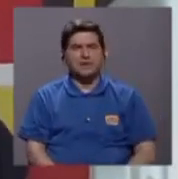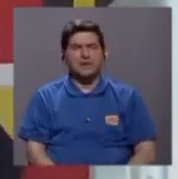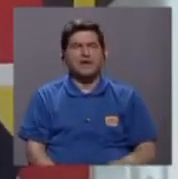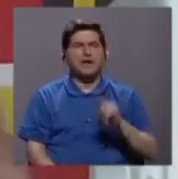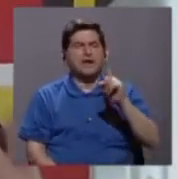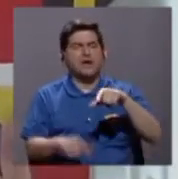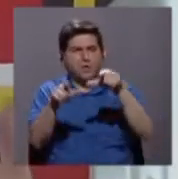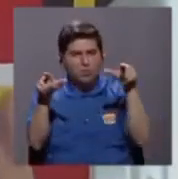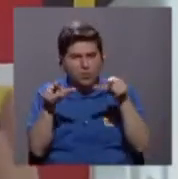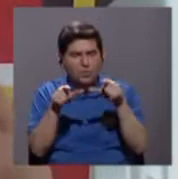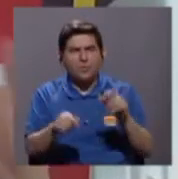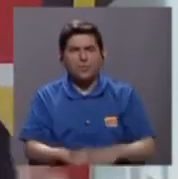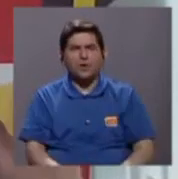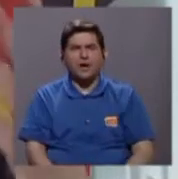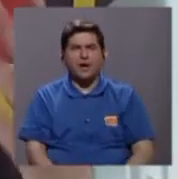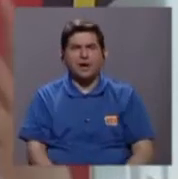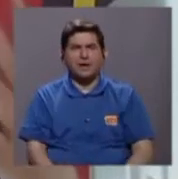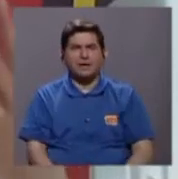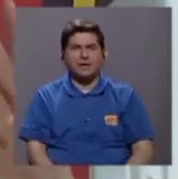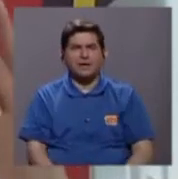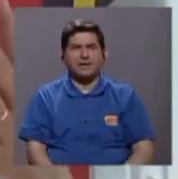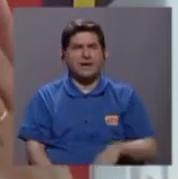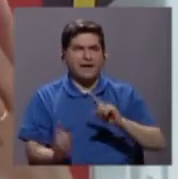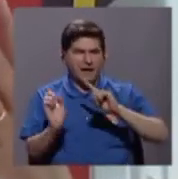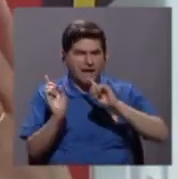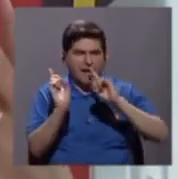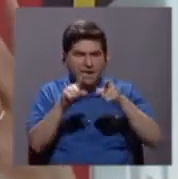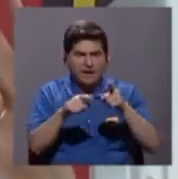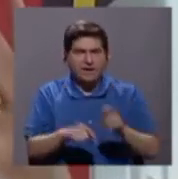estuvo para cuidar